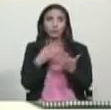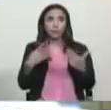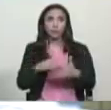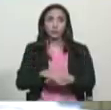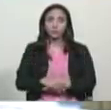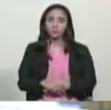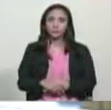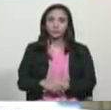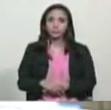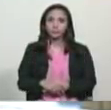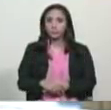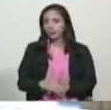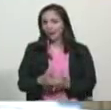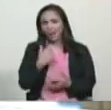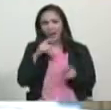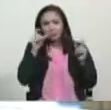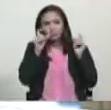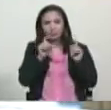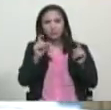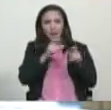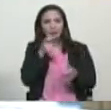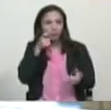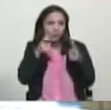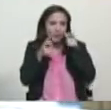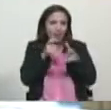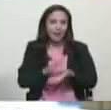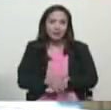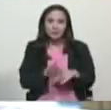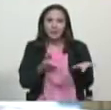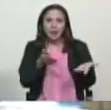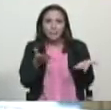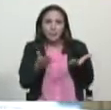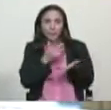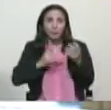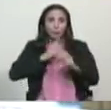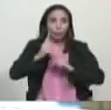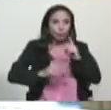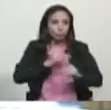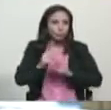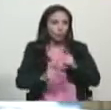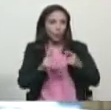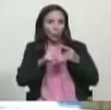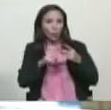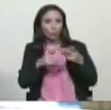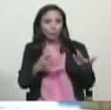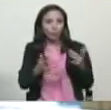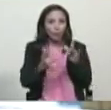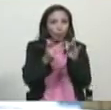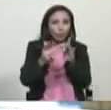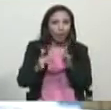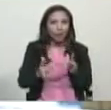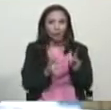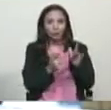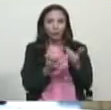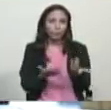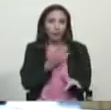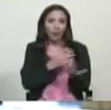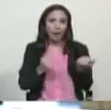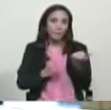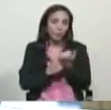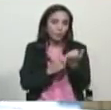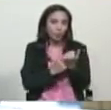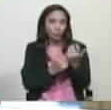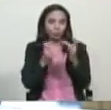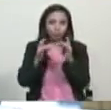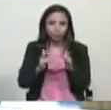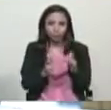2019. Empeñarnos en hacer seguimiento de cada unidad productiva, comunicarnos para darle respaldo,